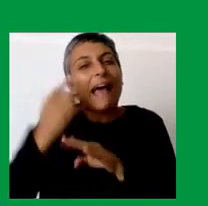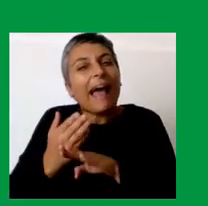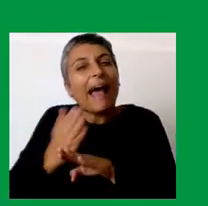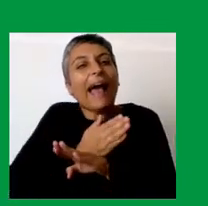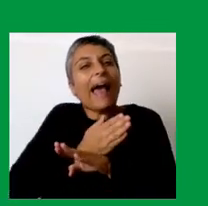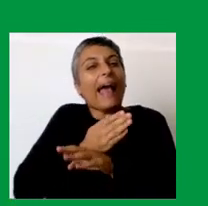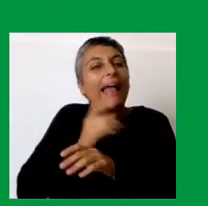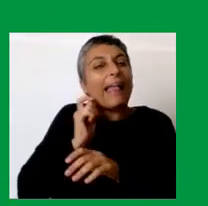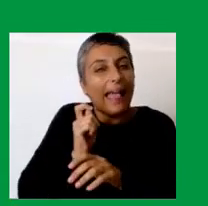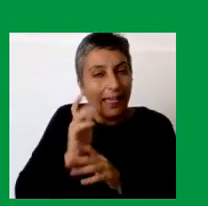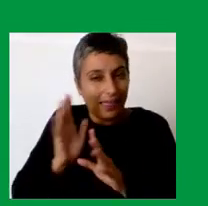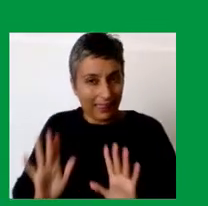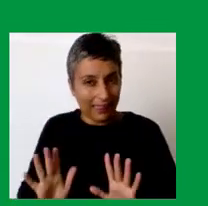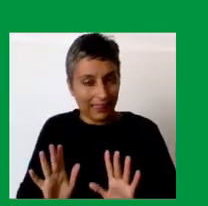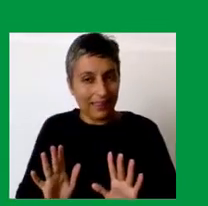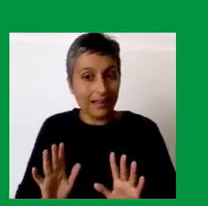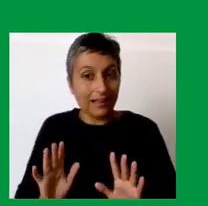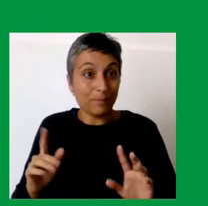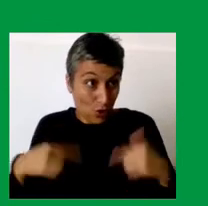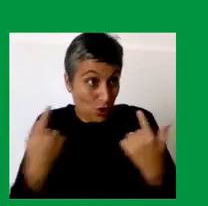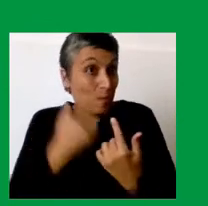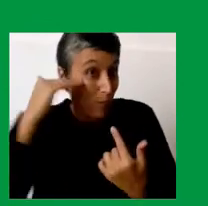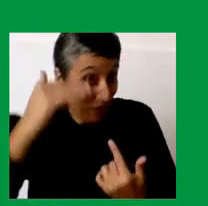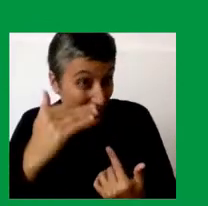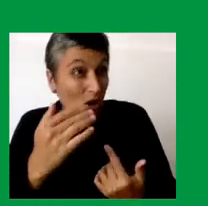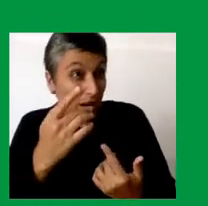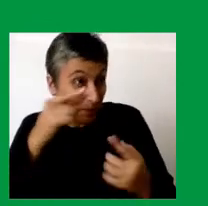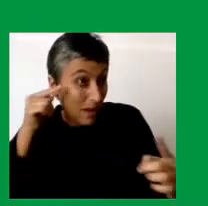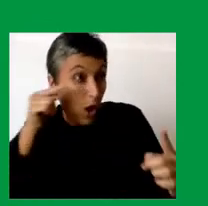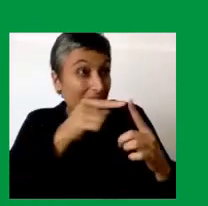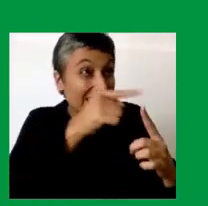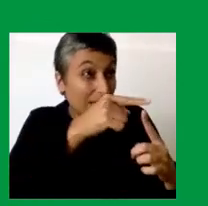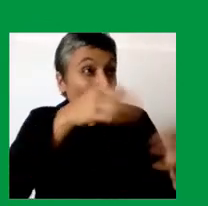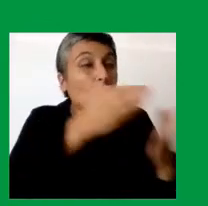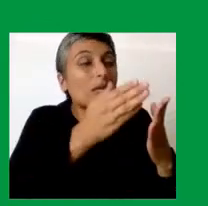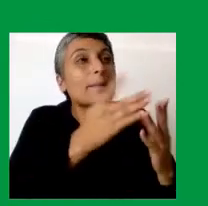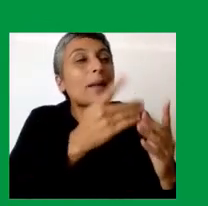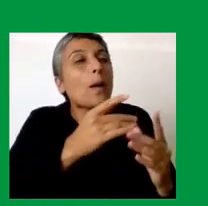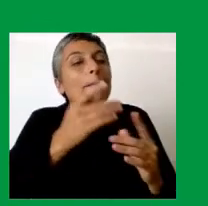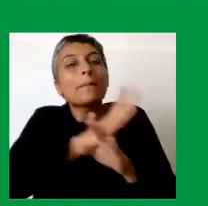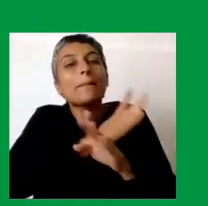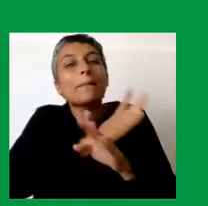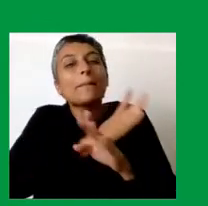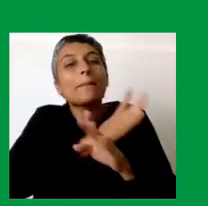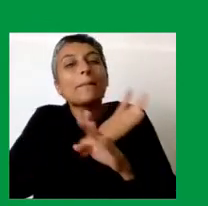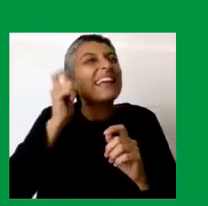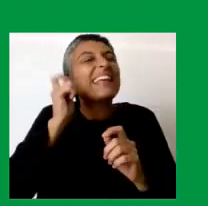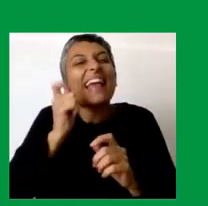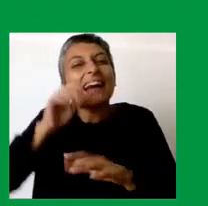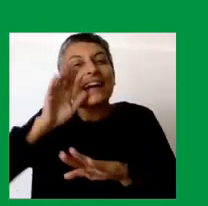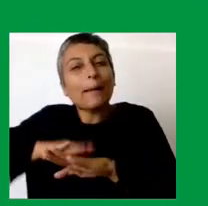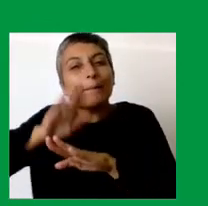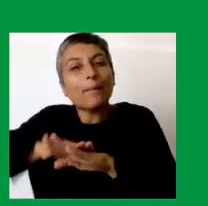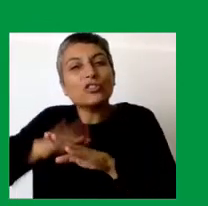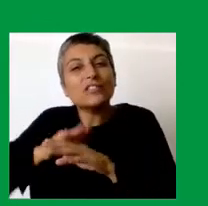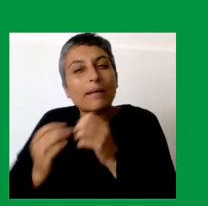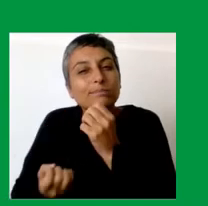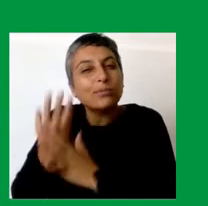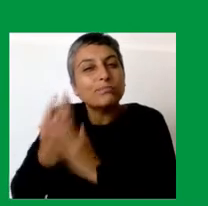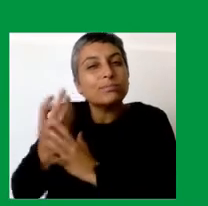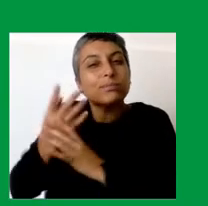Como docentes, para pensar en nuestros estudiantes. ¿Quiénes están detrás de las tecnologías o de